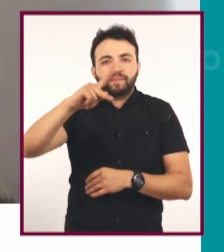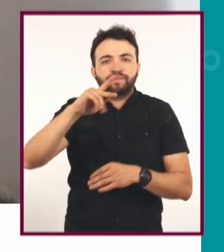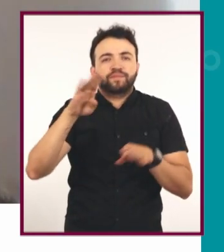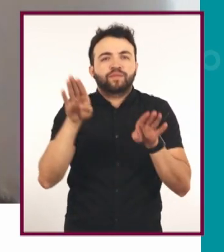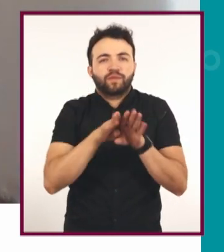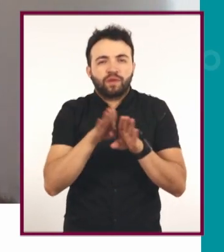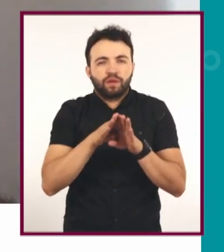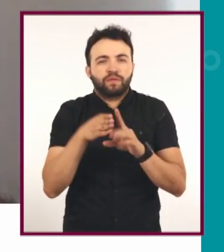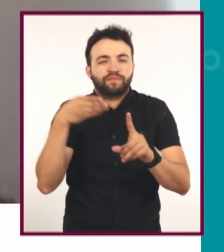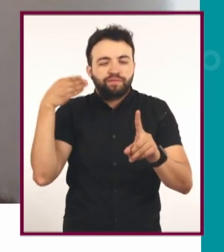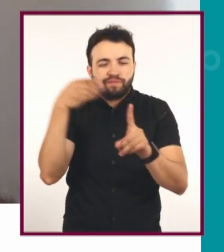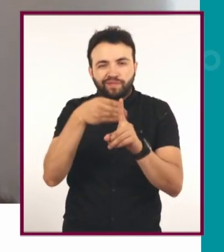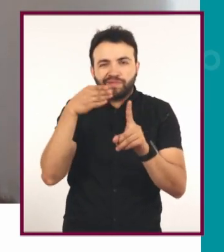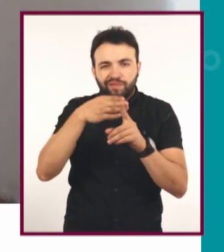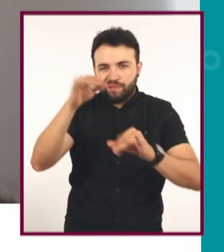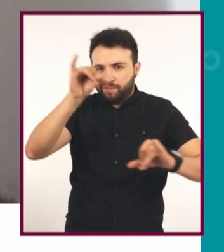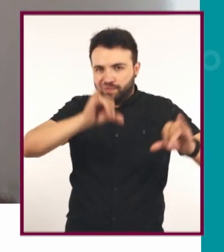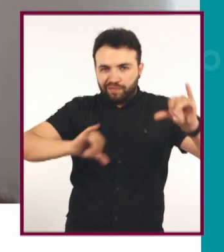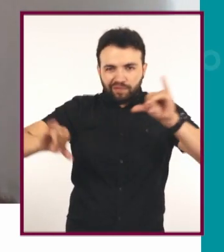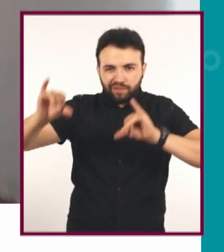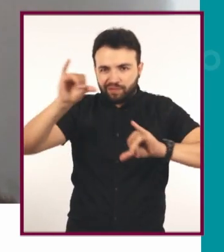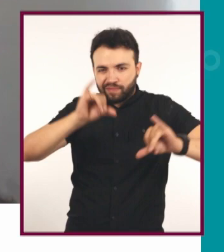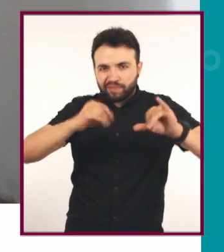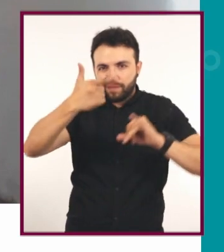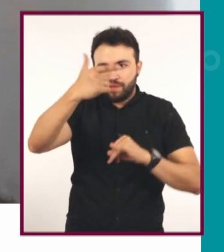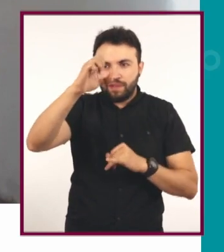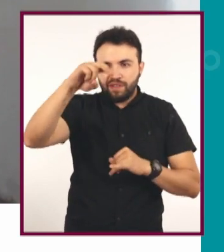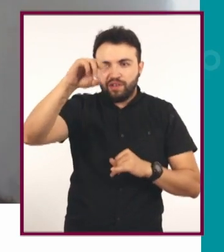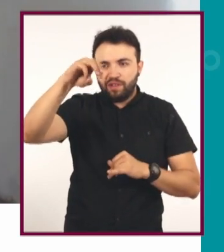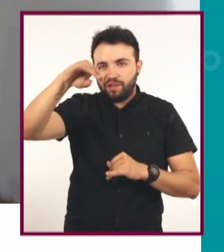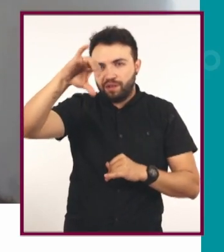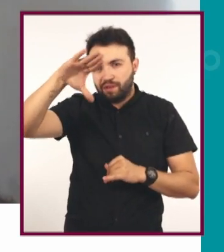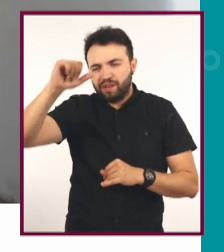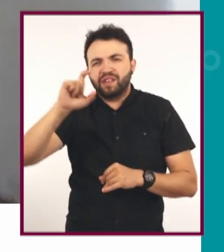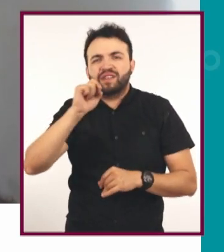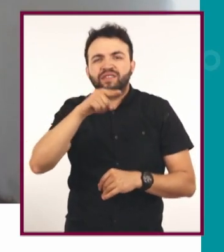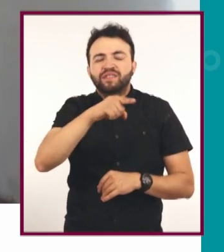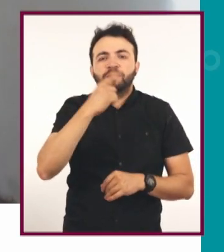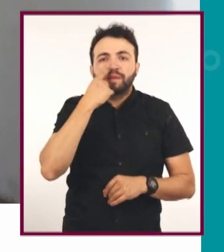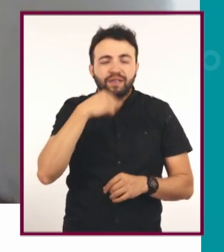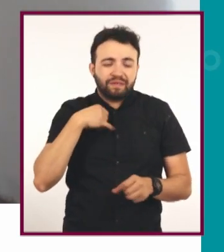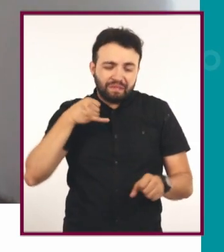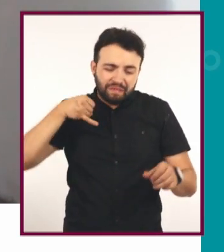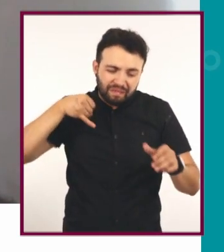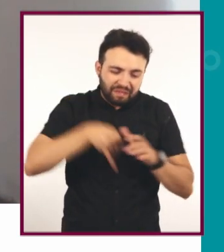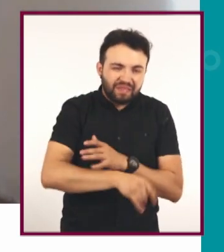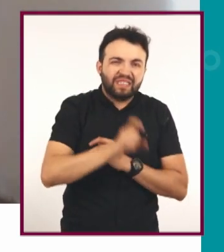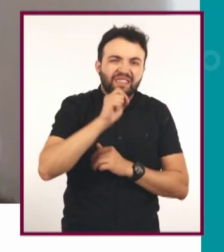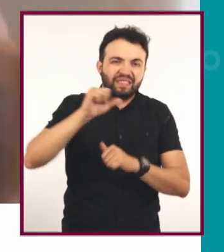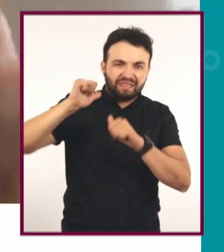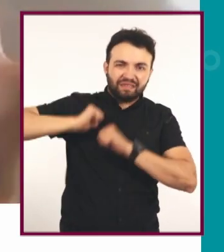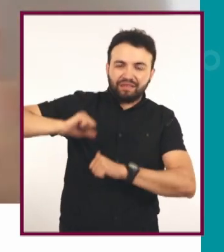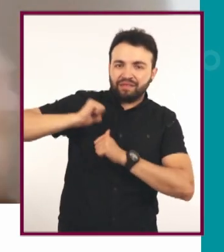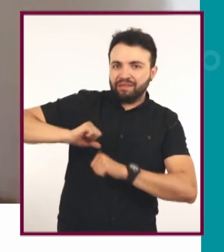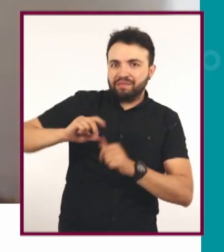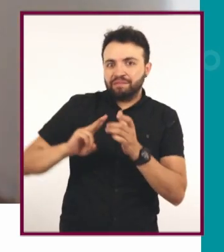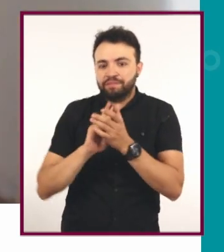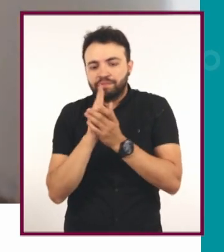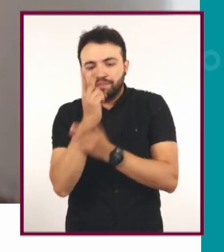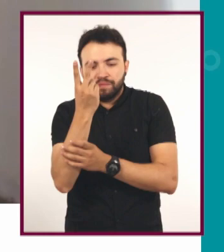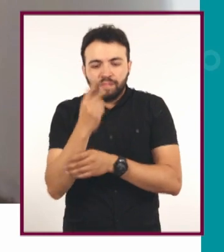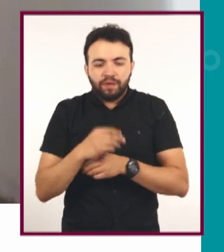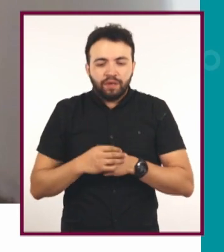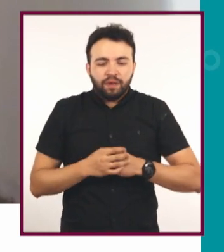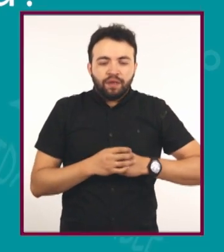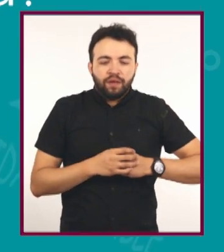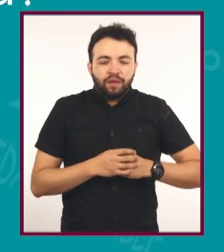en genómica de plantas, pero ahora con herramientas muy particulares que se llaman filogenómica, ¿no? Que nos permiten entender como la historia más antigua